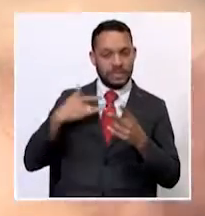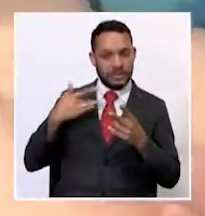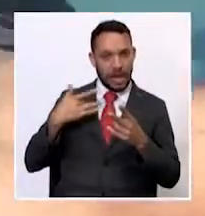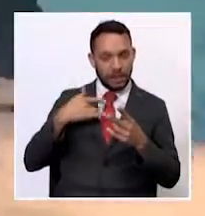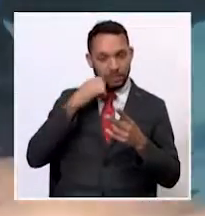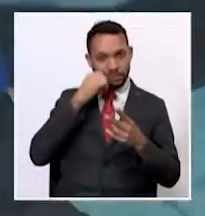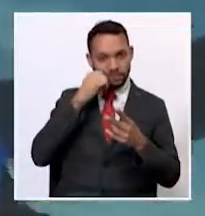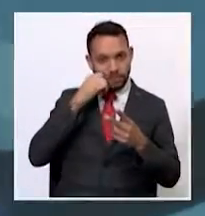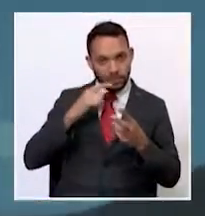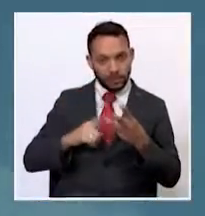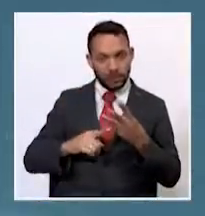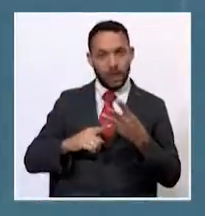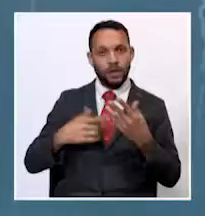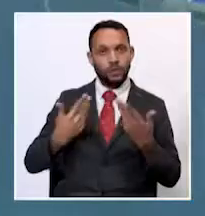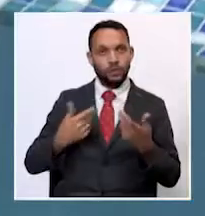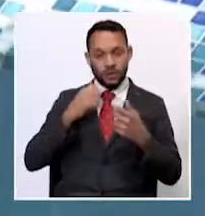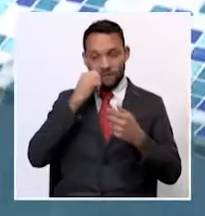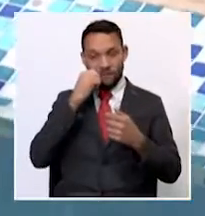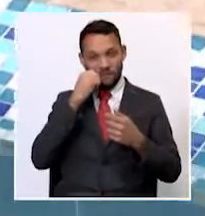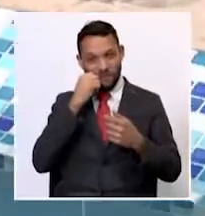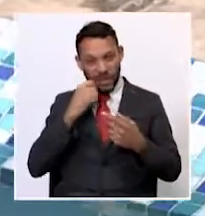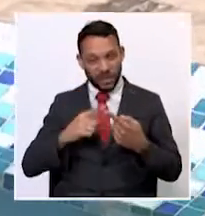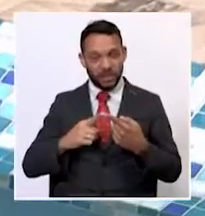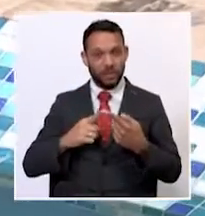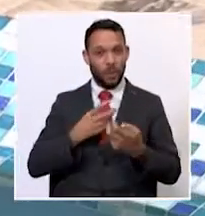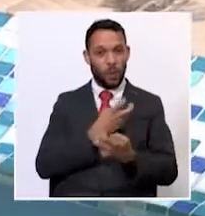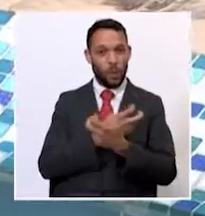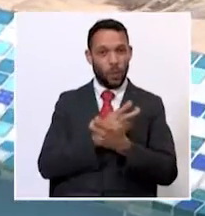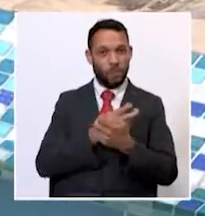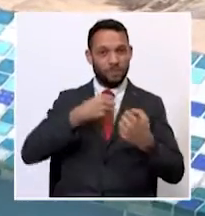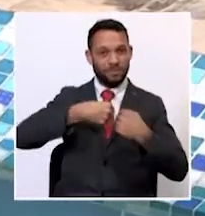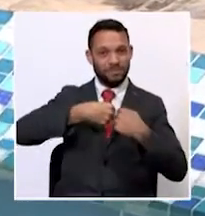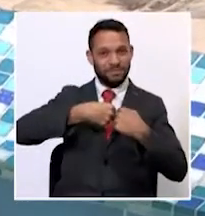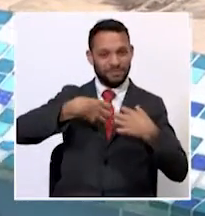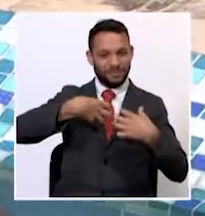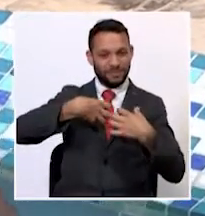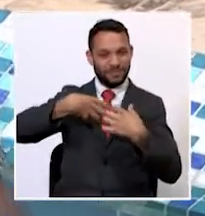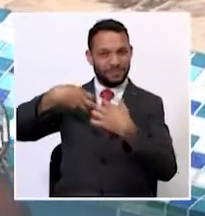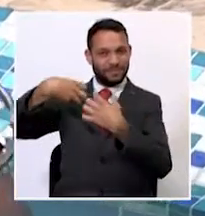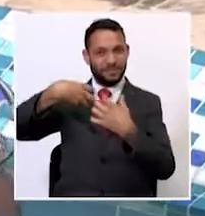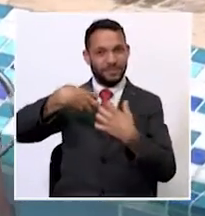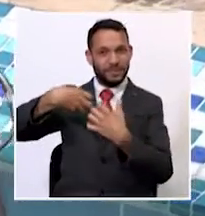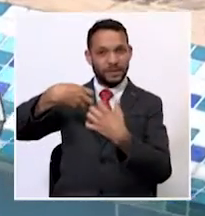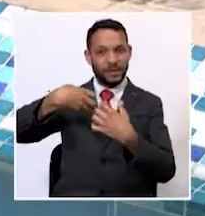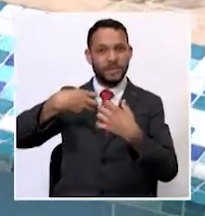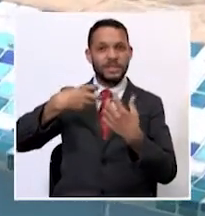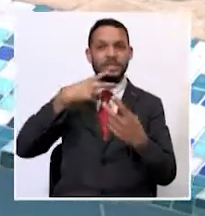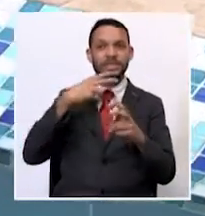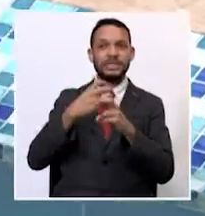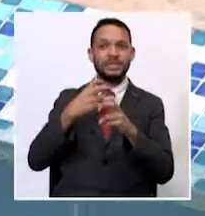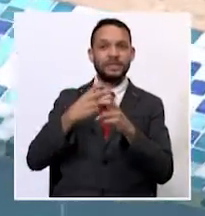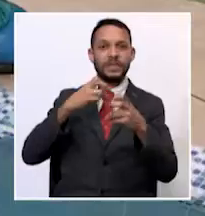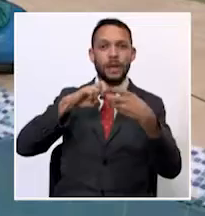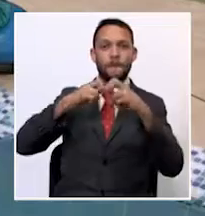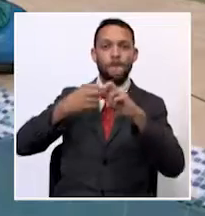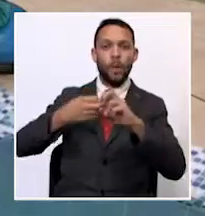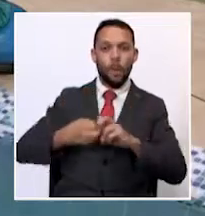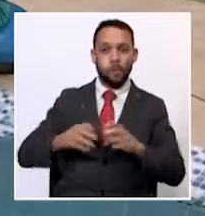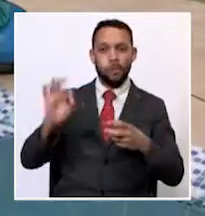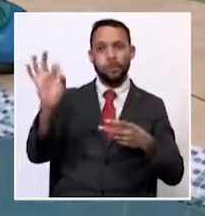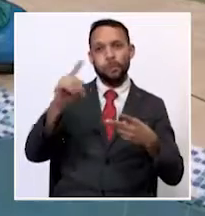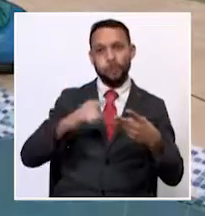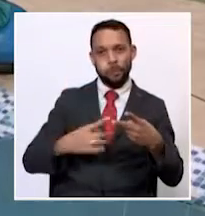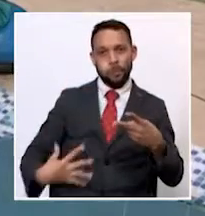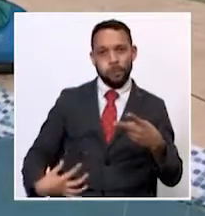componente biológico, físico, el que tiene una artrosis tiene las articulaciones pegadas, el que tiene un cáncer tiene un tumor, tiene